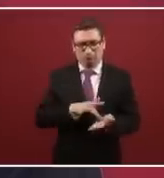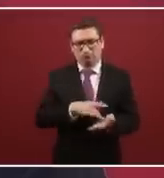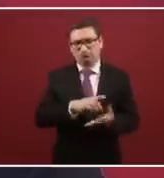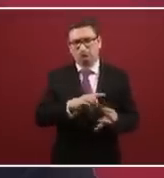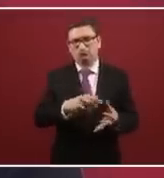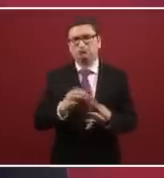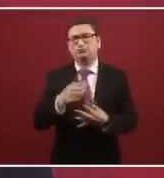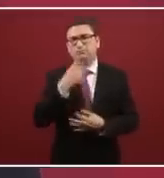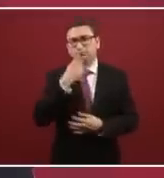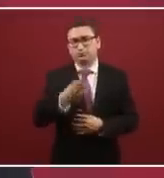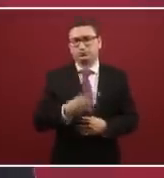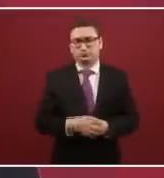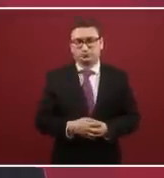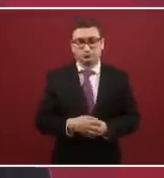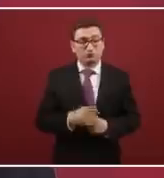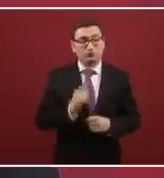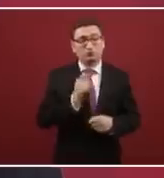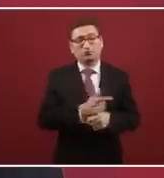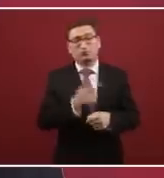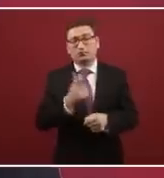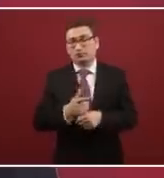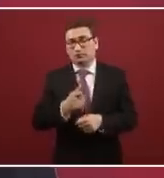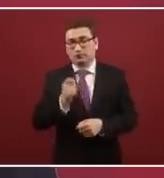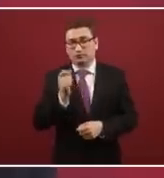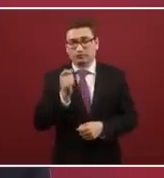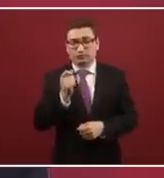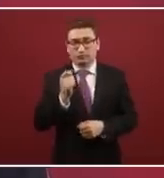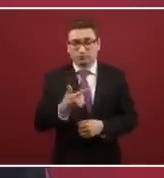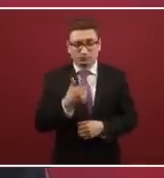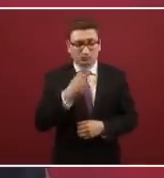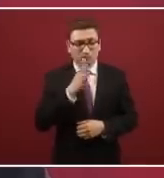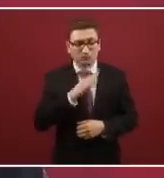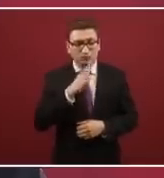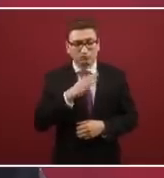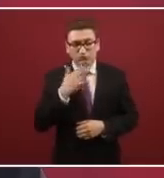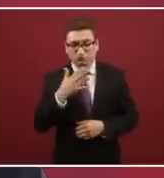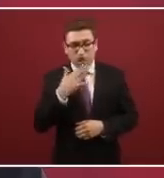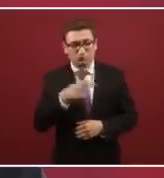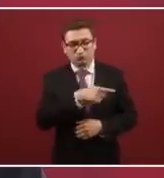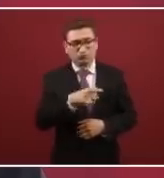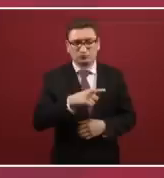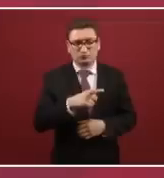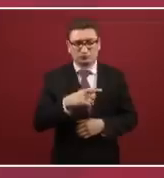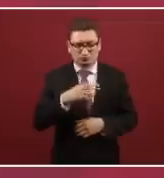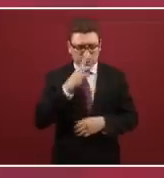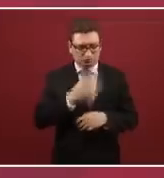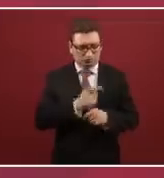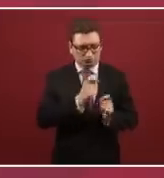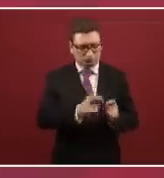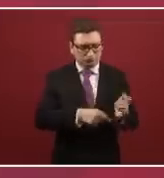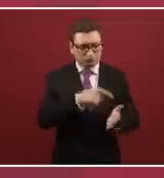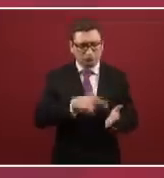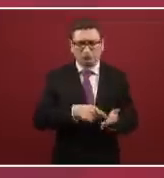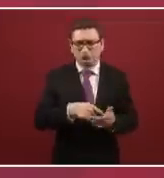hay irregularidades de quienes no tienen por qué tener esas